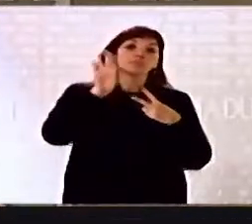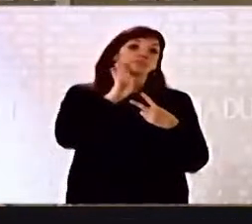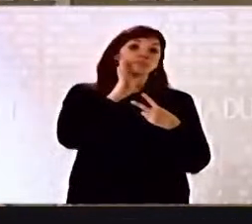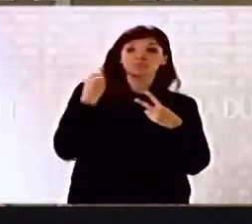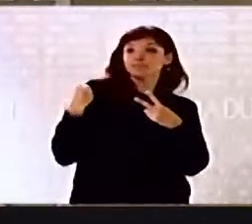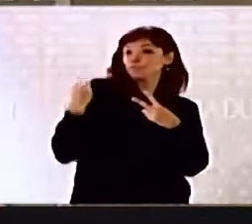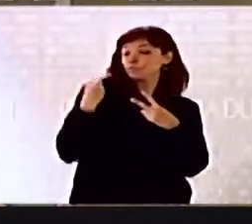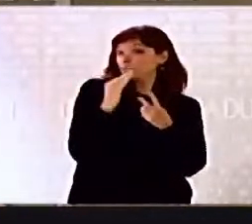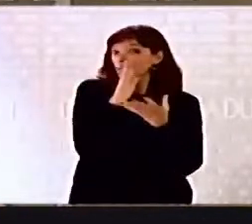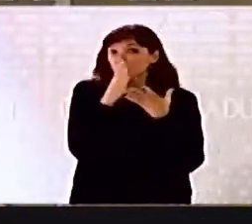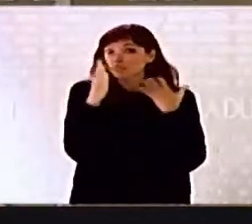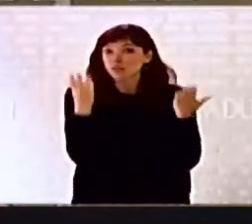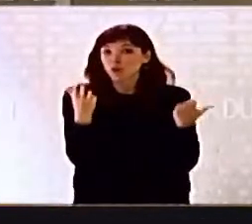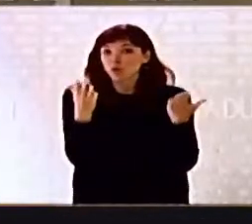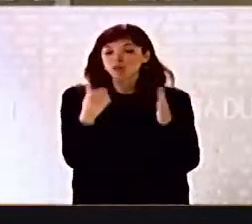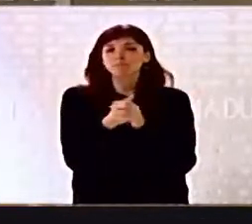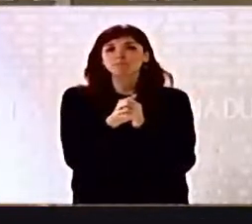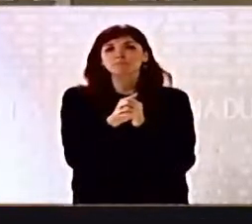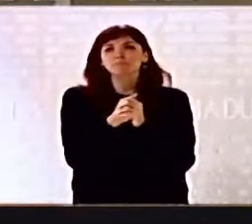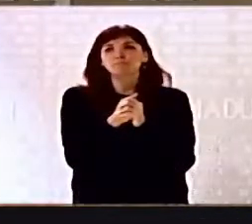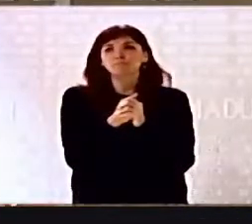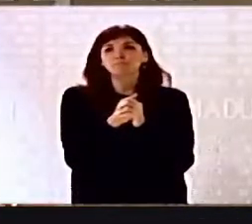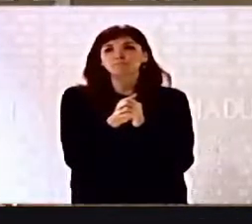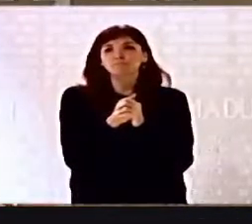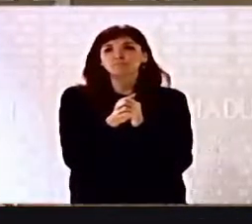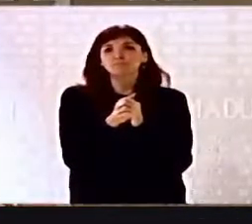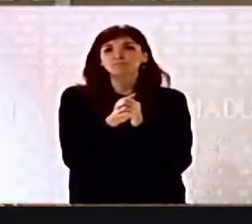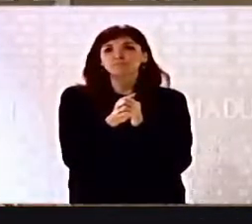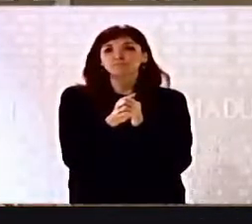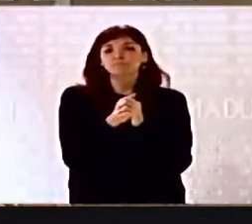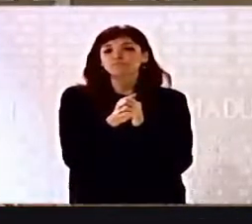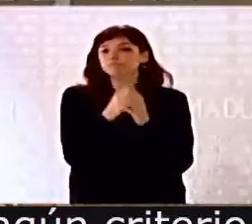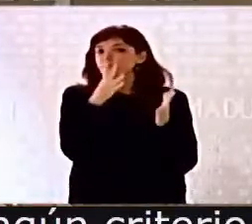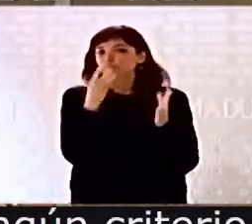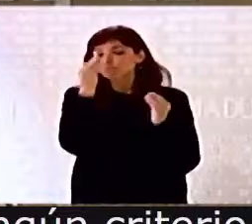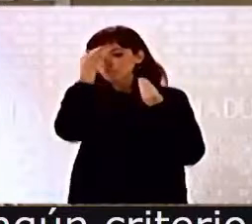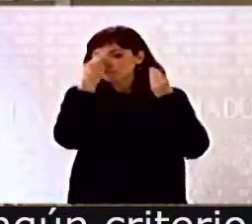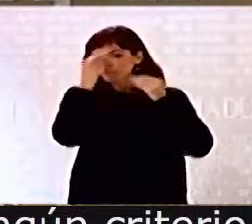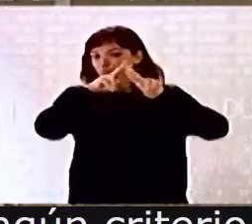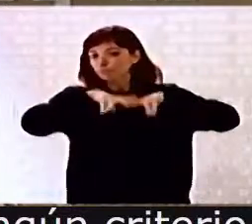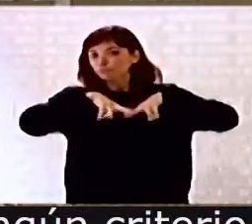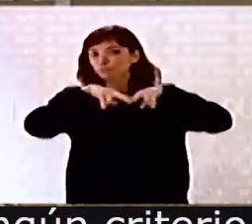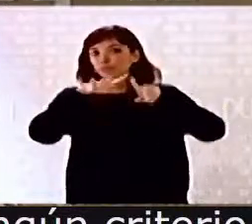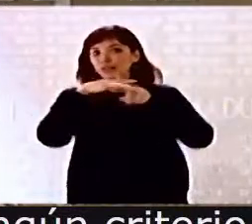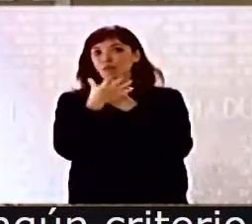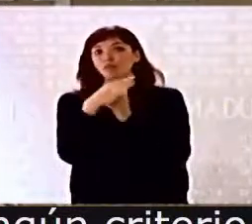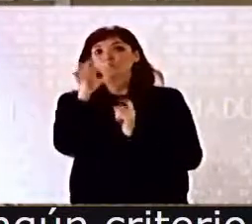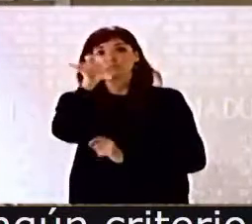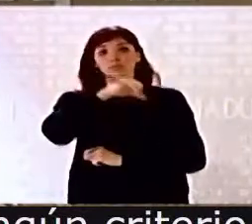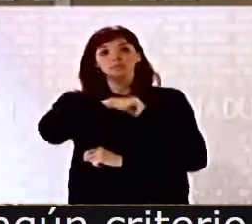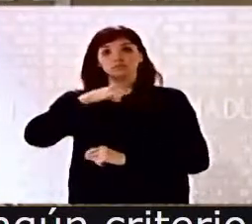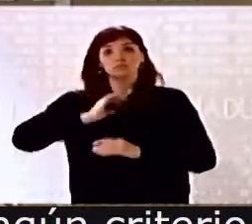no se da ningún criterio, para el cierre perimetral de la comunidad autónoma.